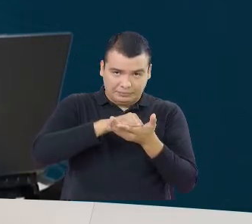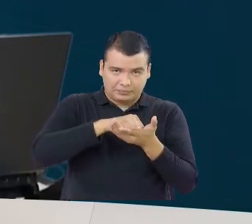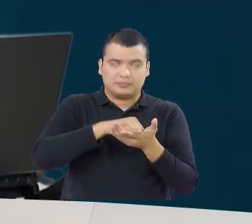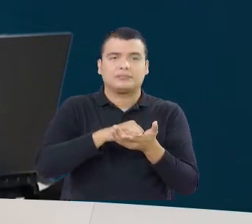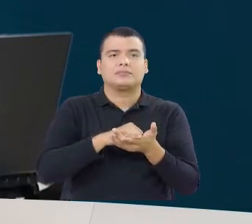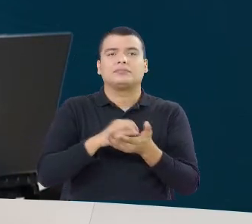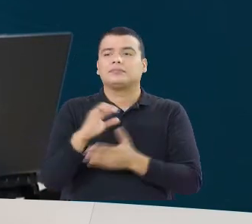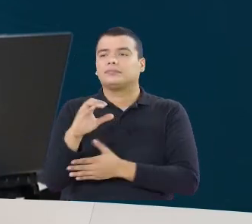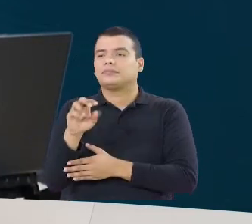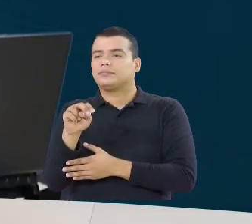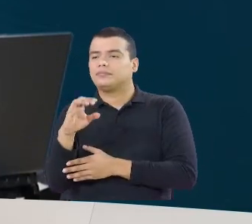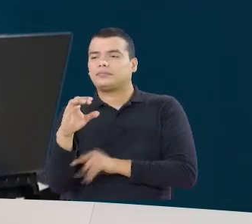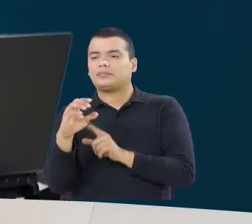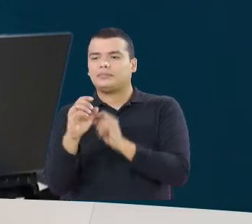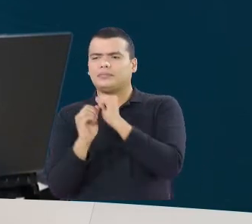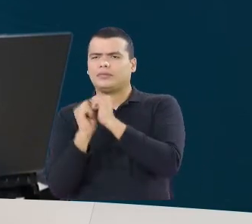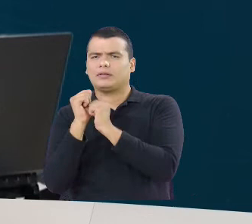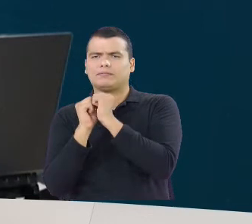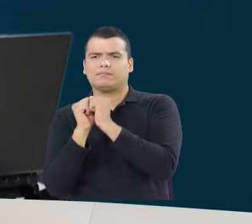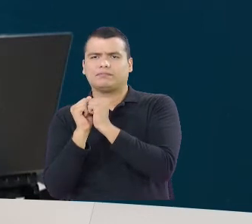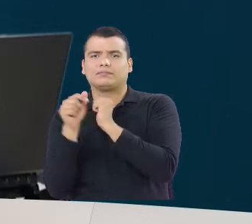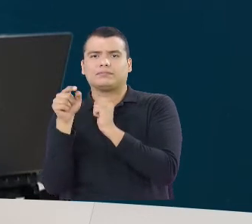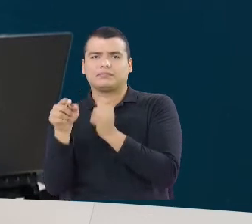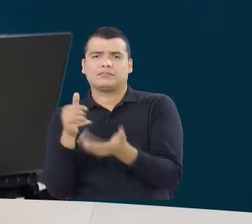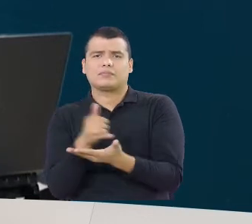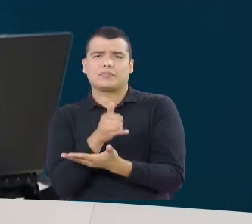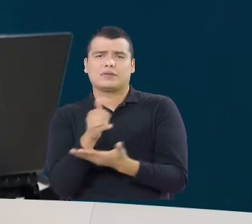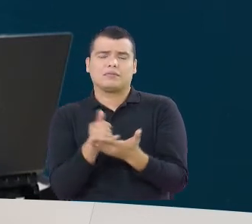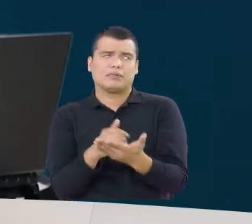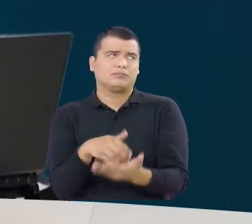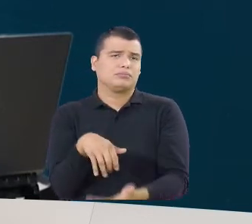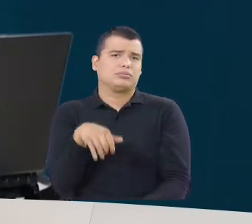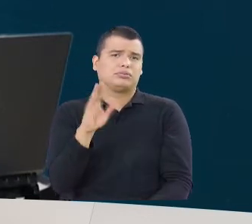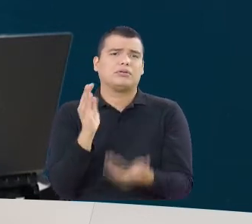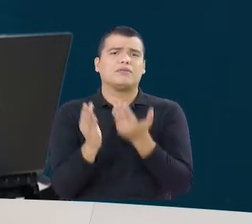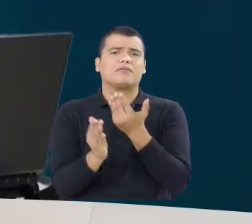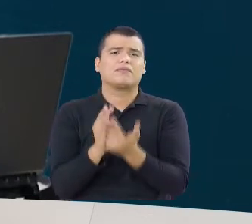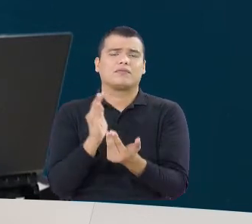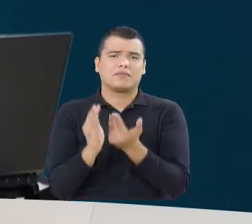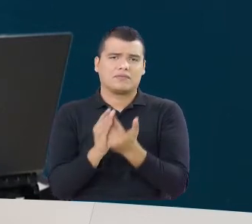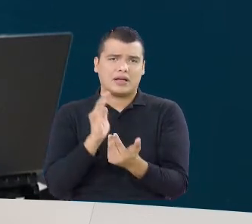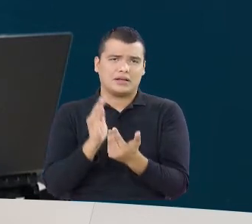máquinas CNC las máquinas de dibujo son las máquinas más fáciles